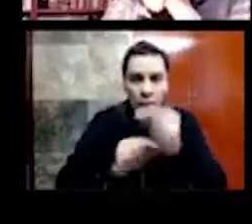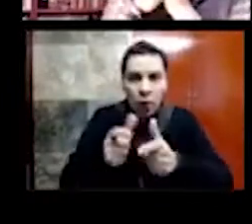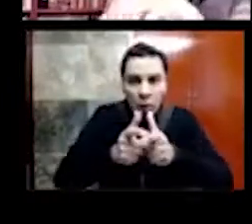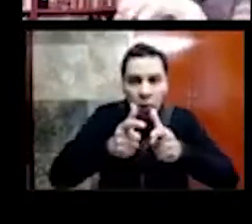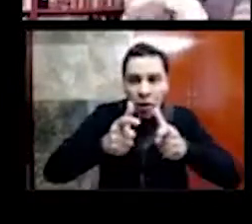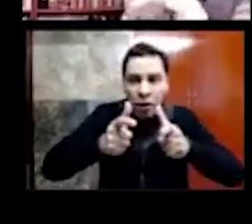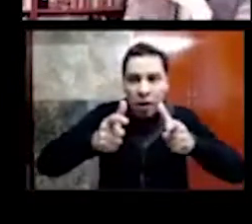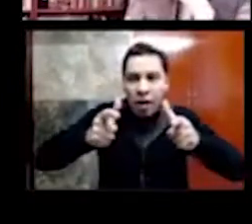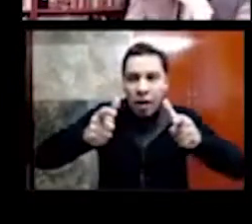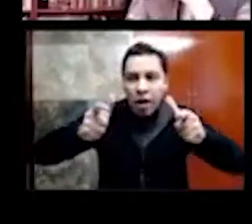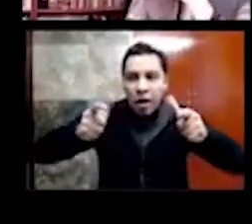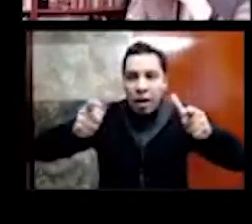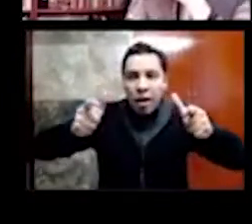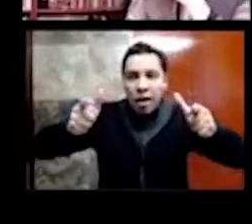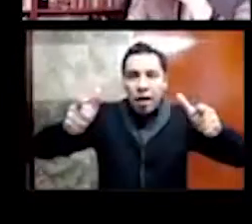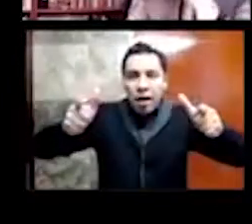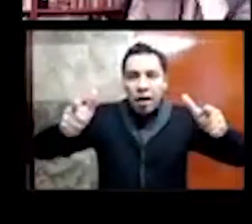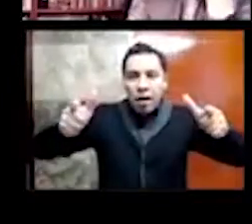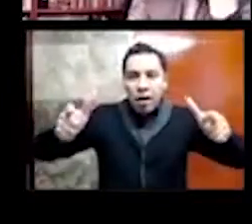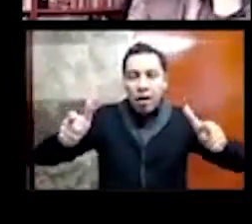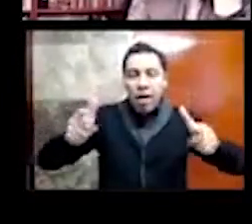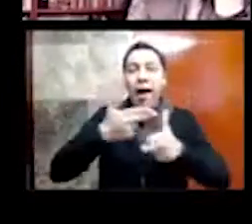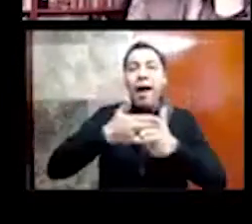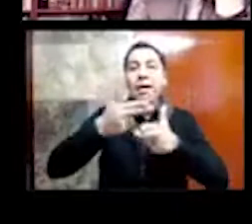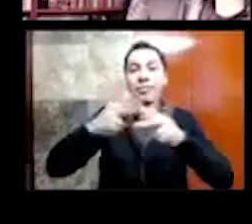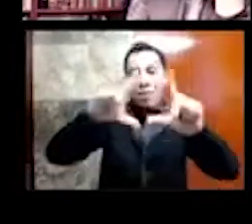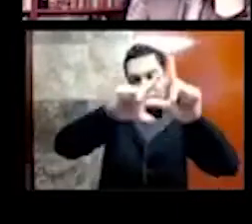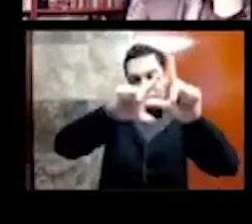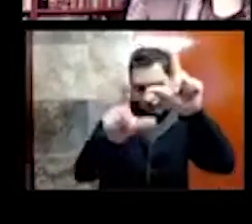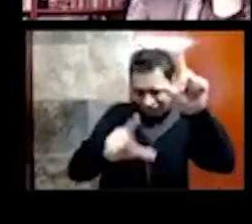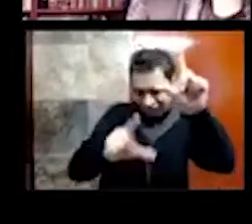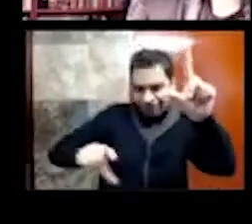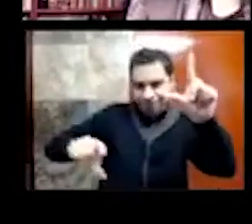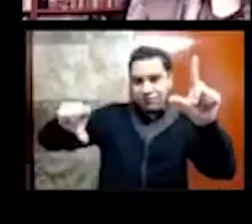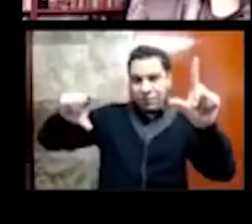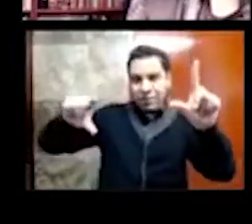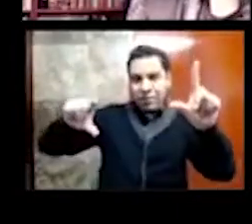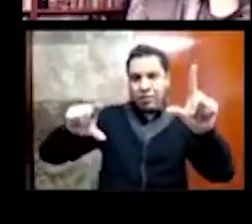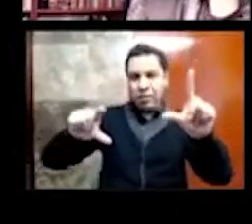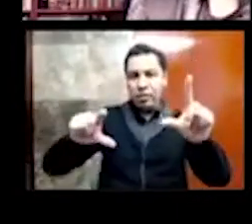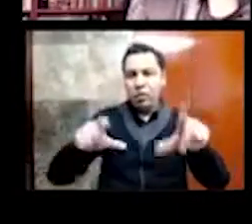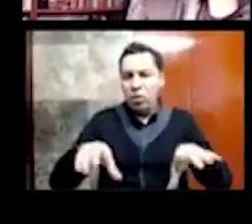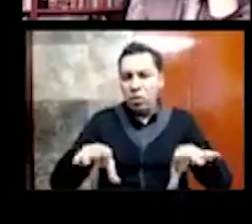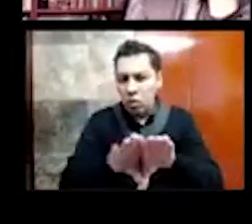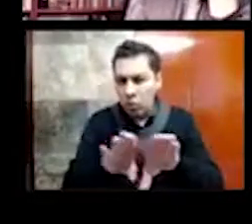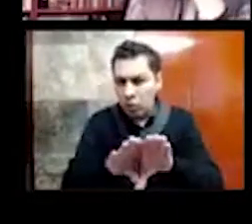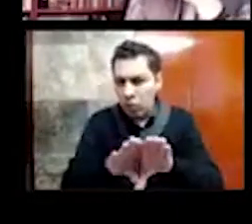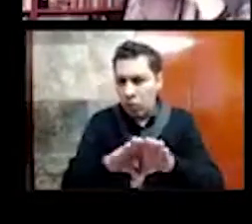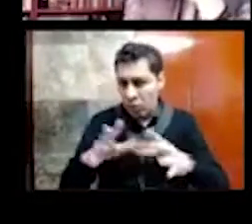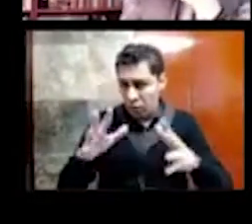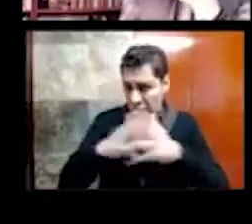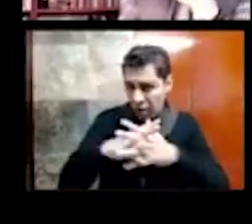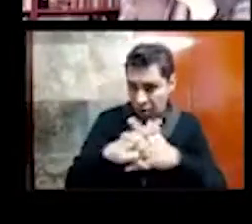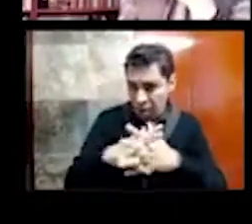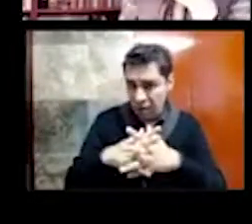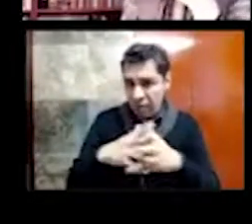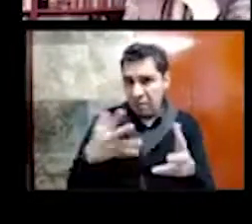de las riberas, ¿no? Con todo esto que nos estás comentando. ¿Qué tan pacífico fue este proceso? Nada